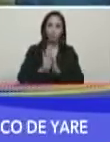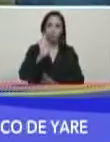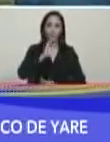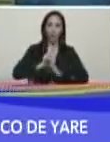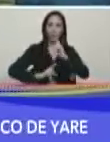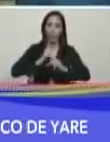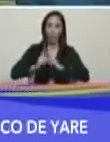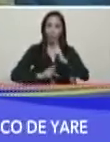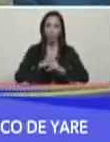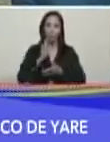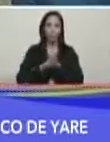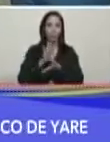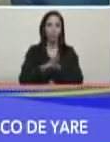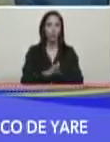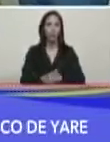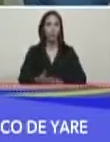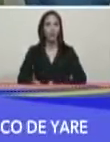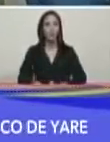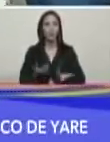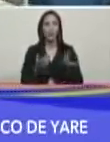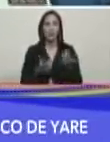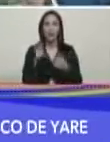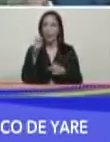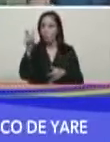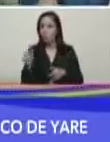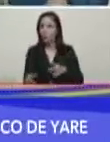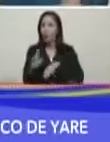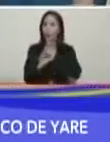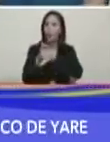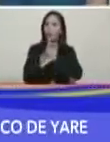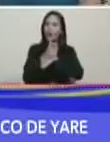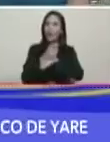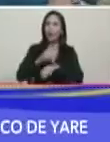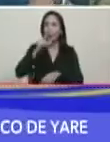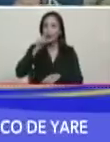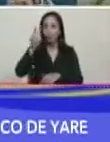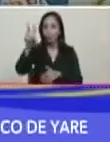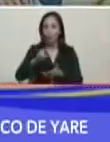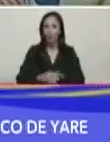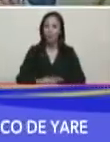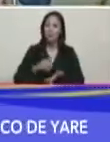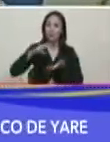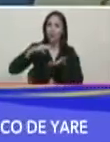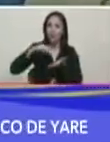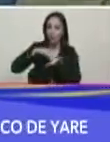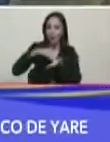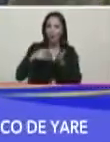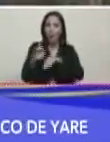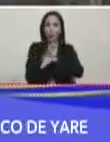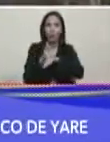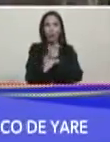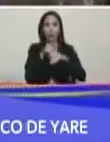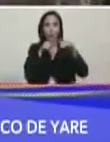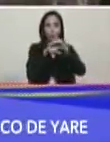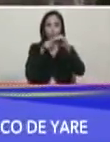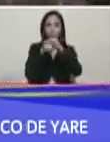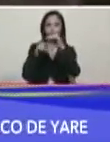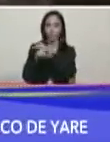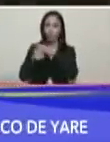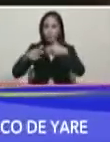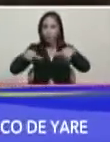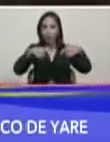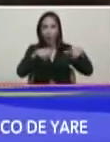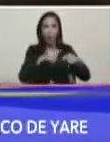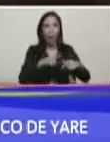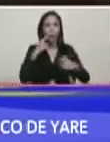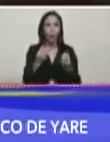de prosperidad. Compañero gobernador, vamos a recorrer esta planta para conocer los intríngulis del proceso de